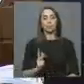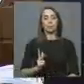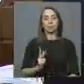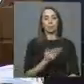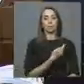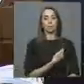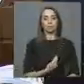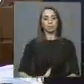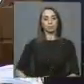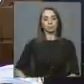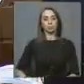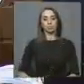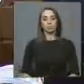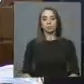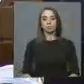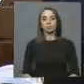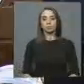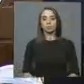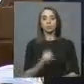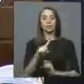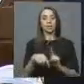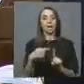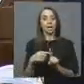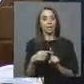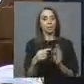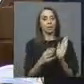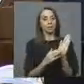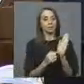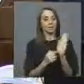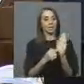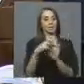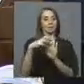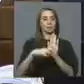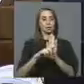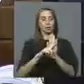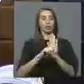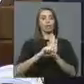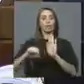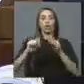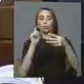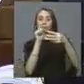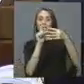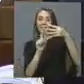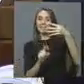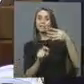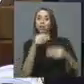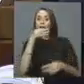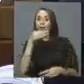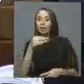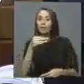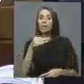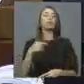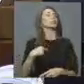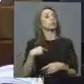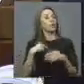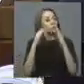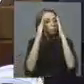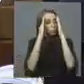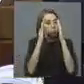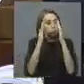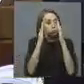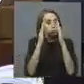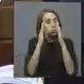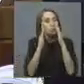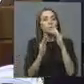Señor Presidente además de ir contra la corriente en estos aspectos quiero entrar de lleno a algunos